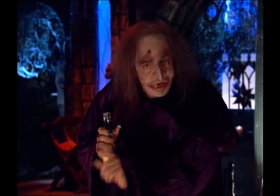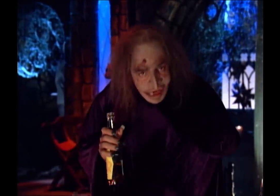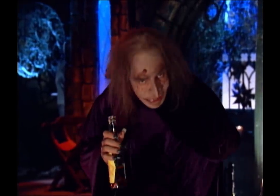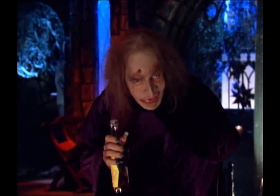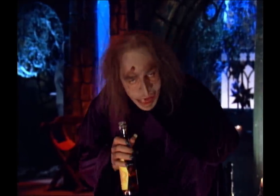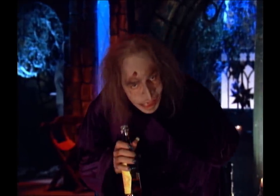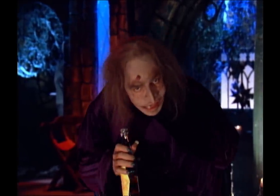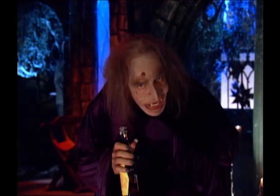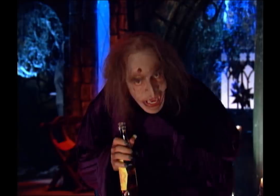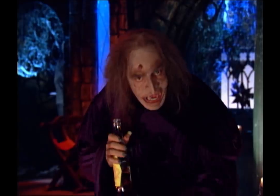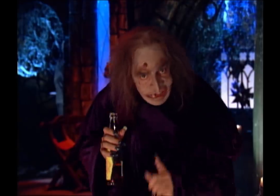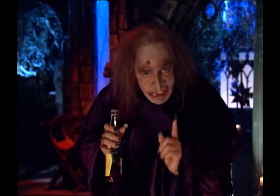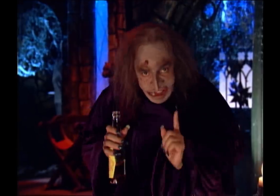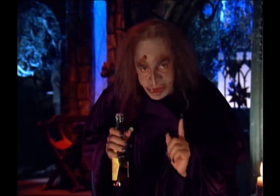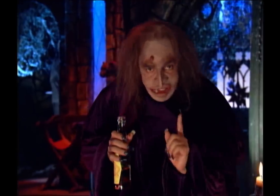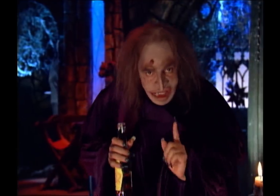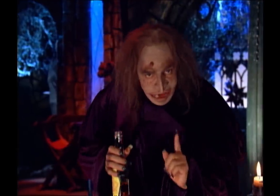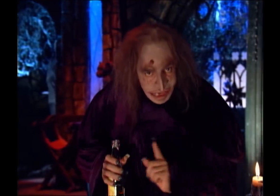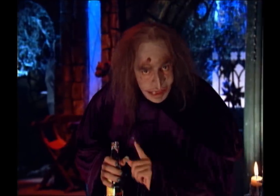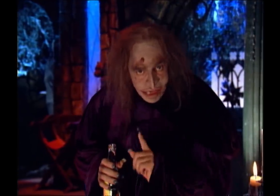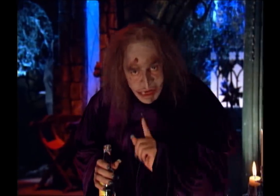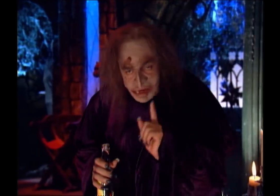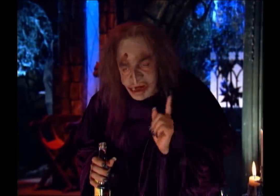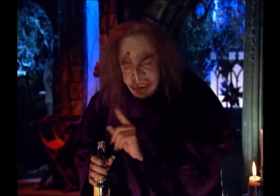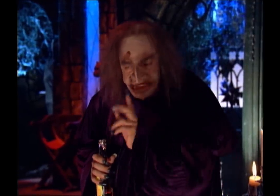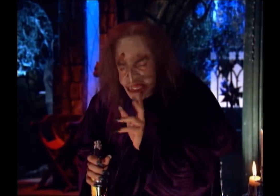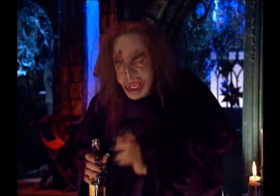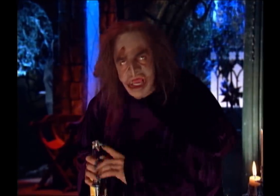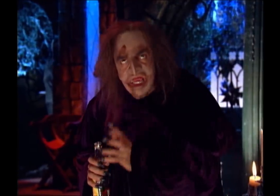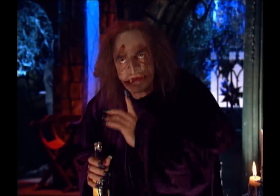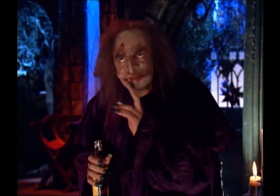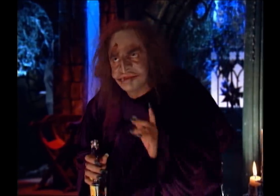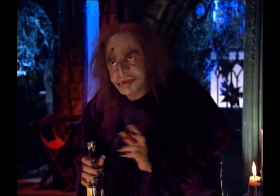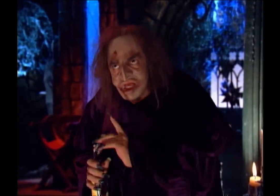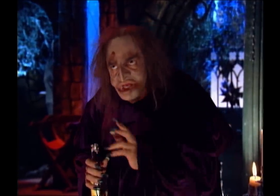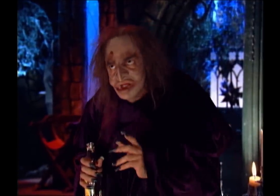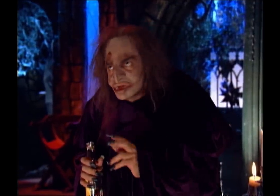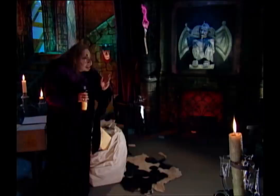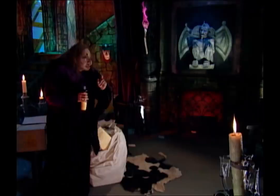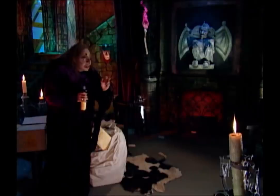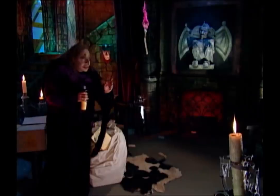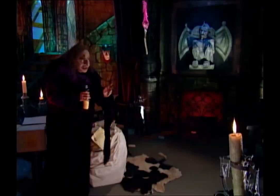había enfermado. Hasta que un día tuvo problemas de...